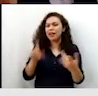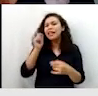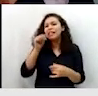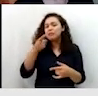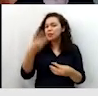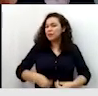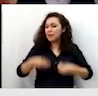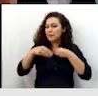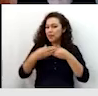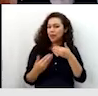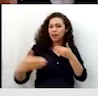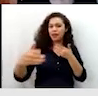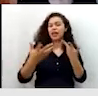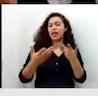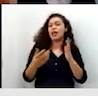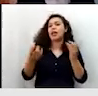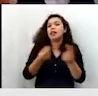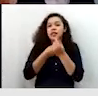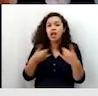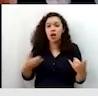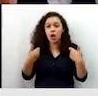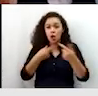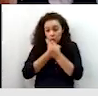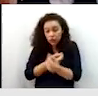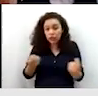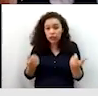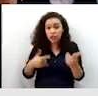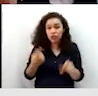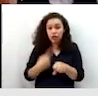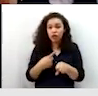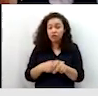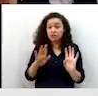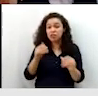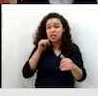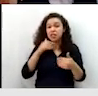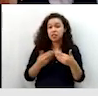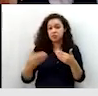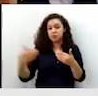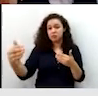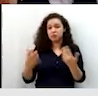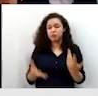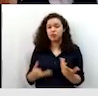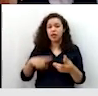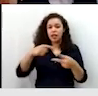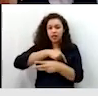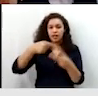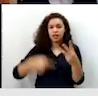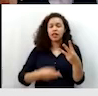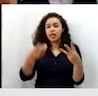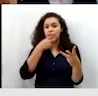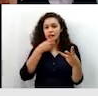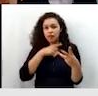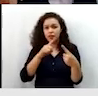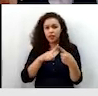crónico-degenerativas a una edad muy temprana. Aquí tenemos 3 tipos de diabetes: la tipo 1,